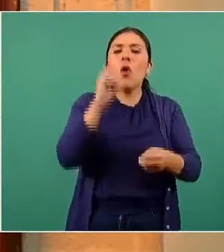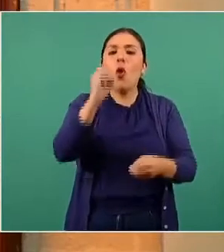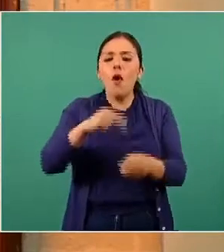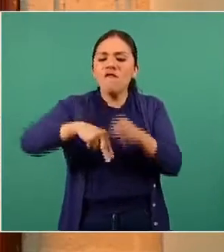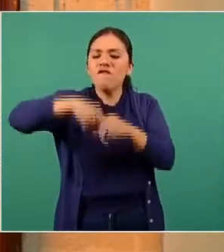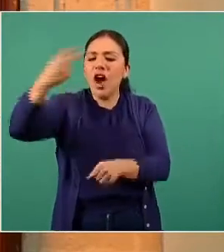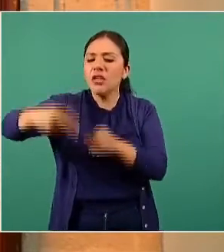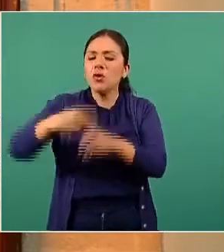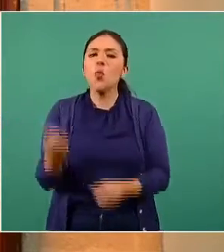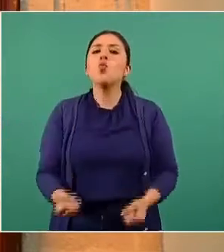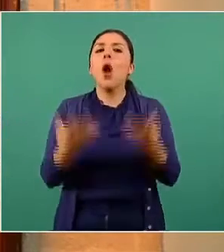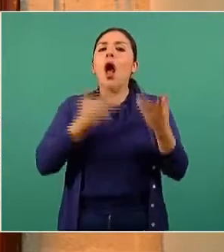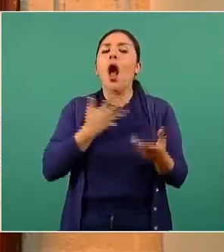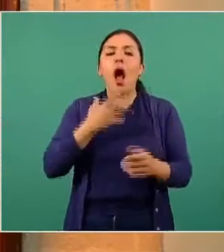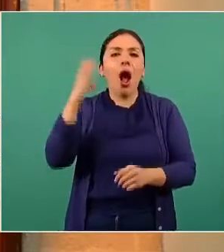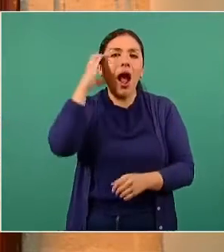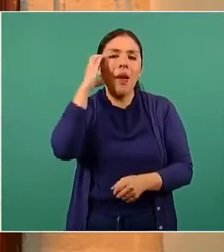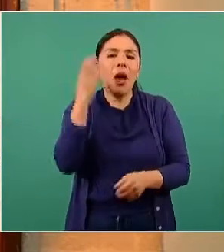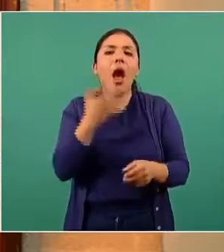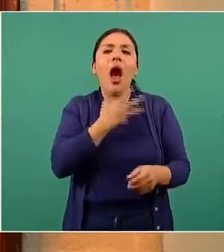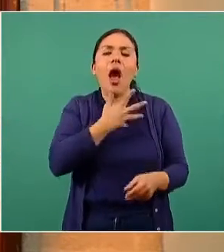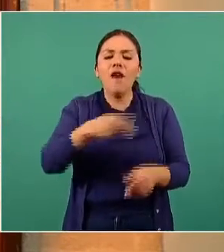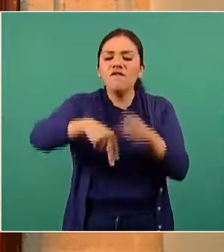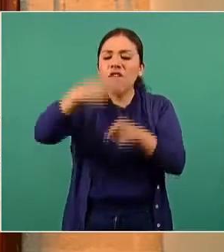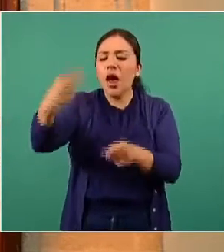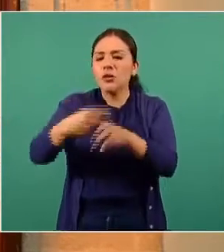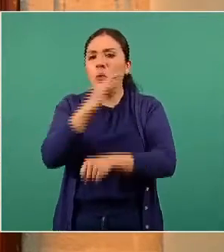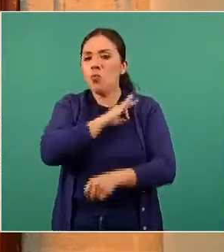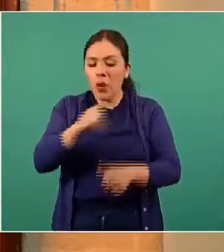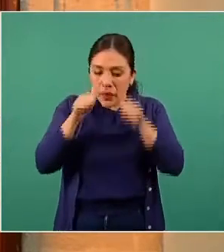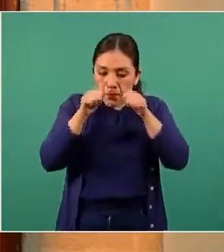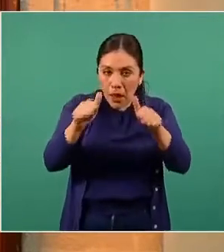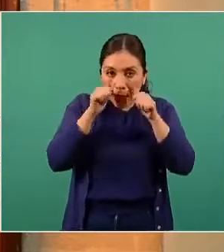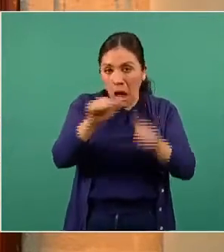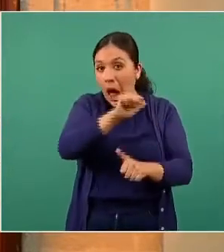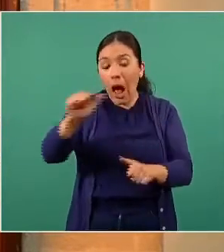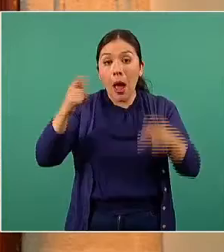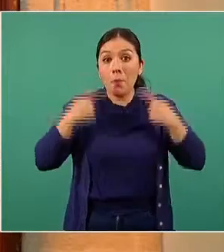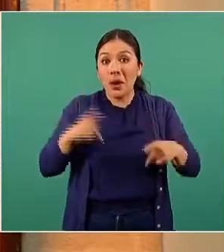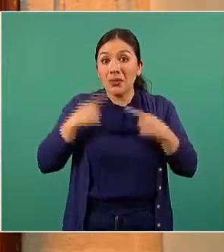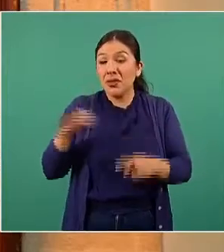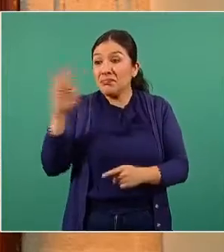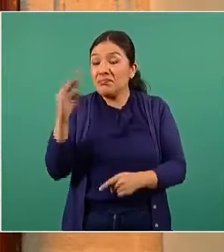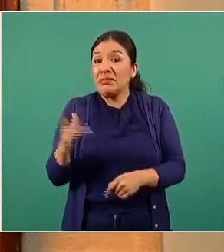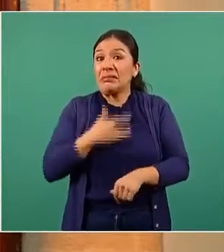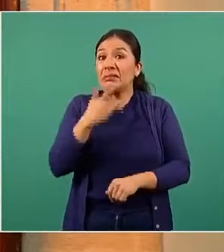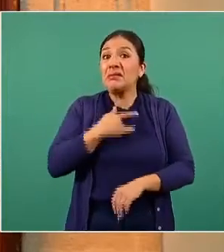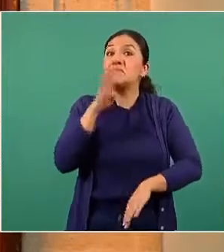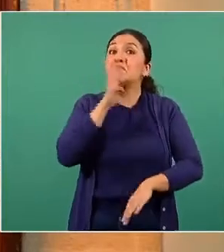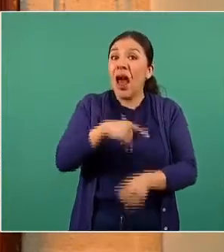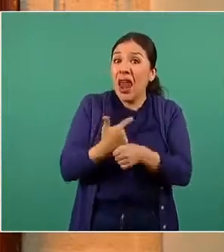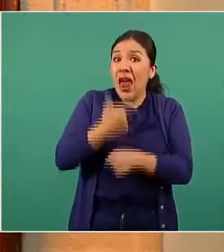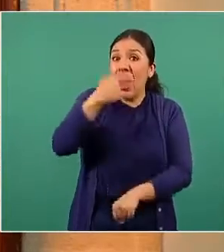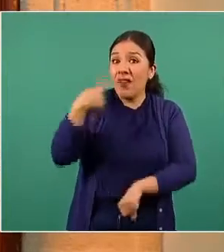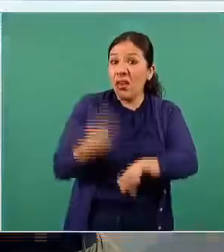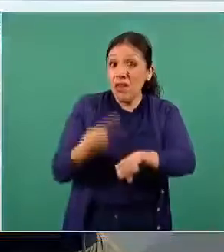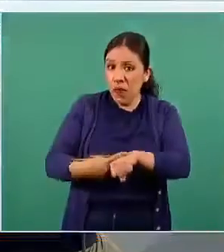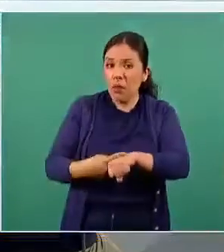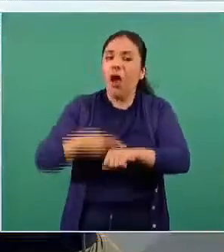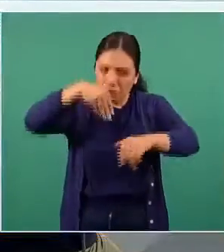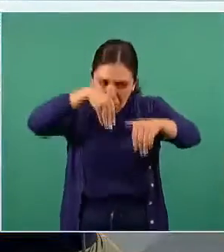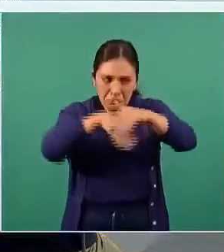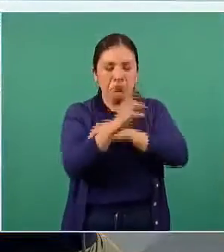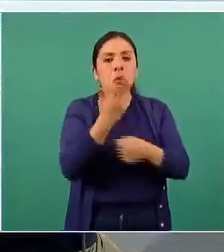disponibilidad hospitalaria de camas que se tienen disponibles para que las personas que tengan este tipo de enfermedad pues puedan